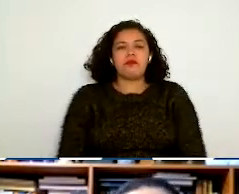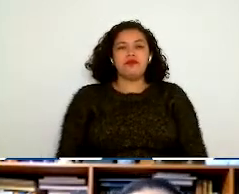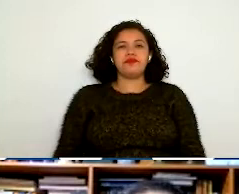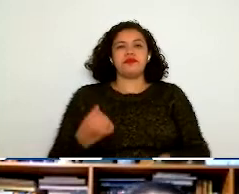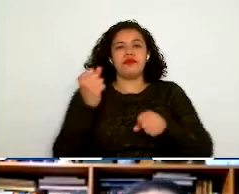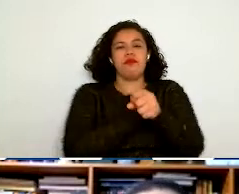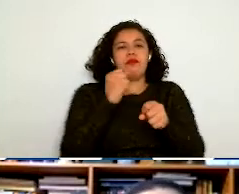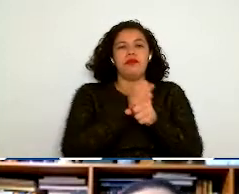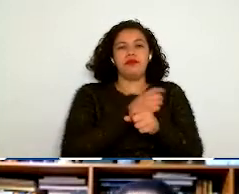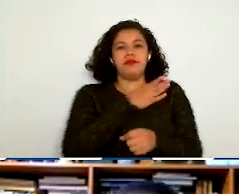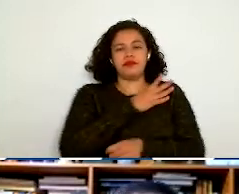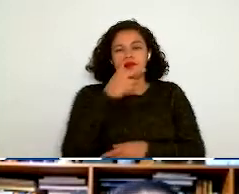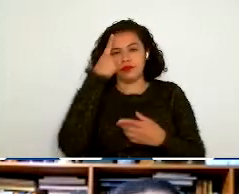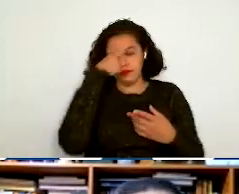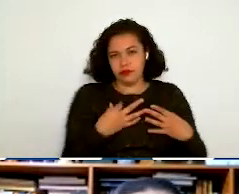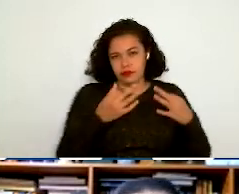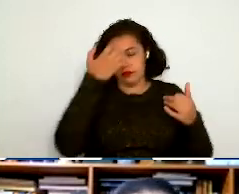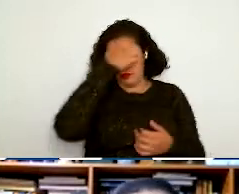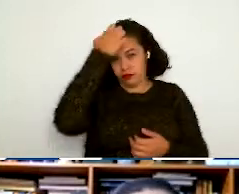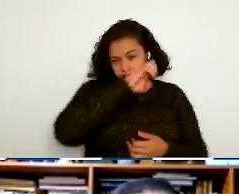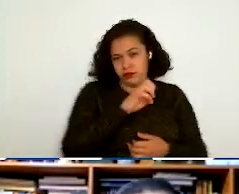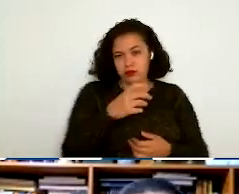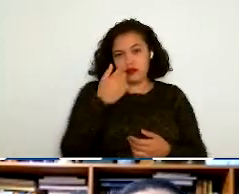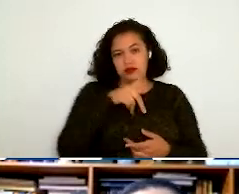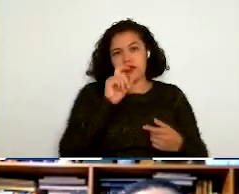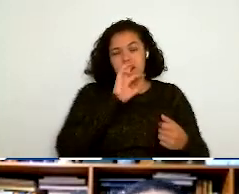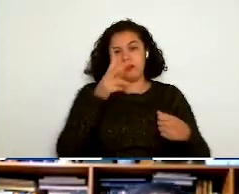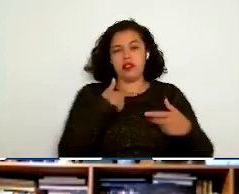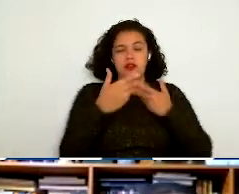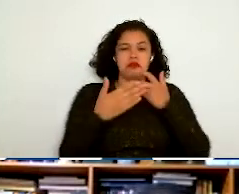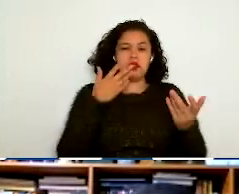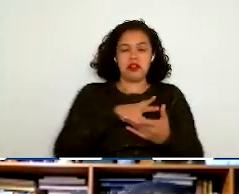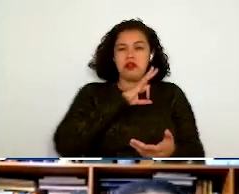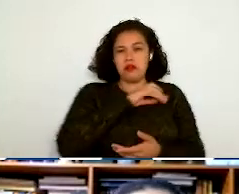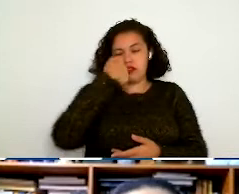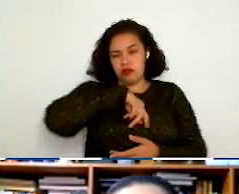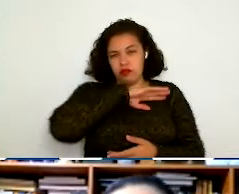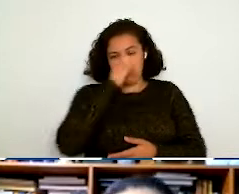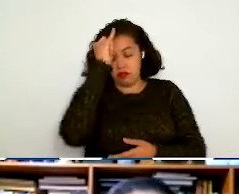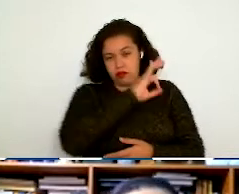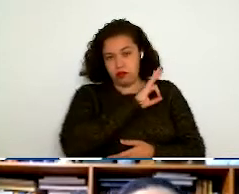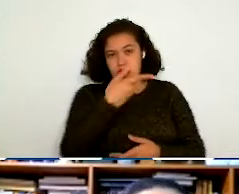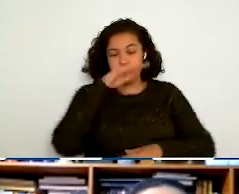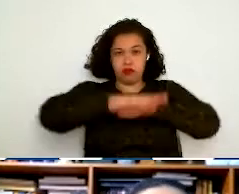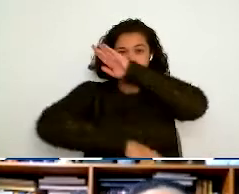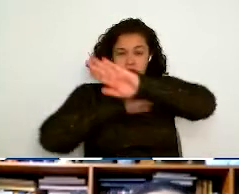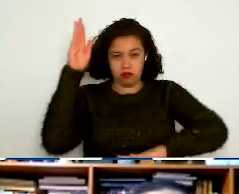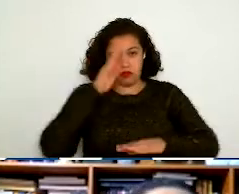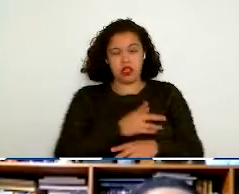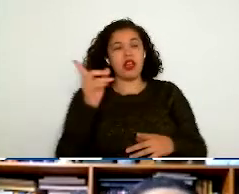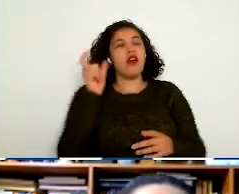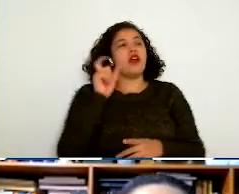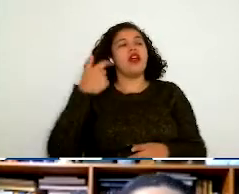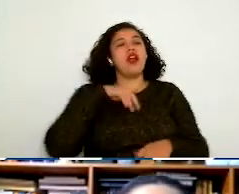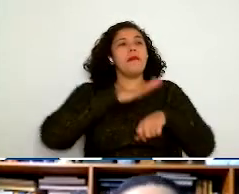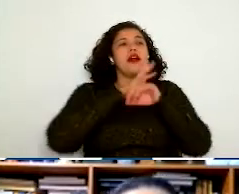una experiencia, la mejor de las actuaciones posibles, imaginables y exitosas, donde el punto